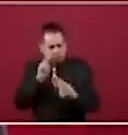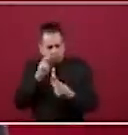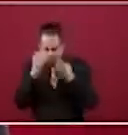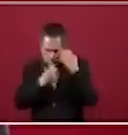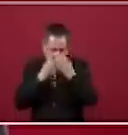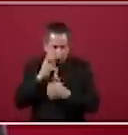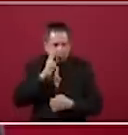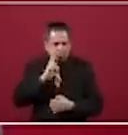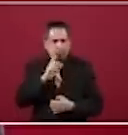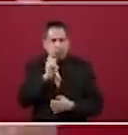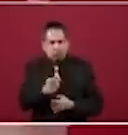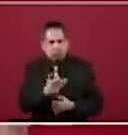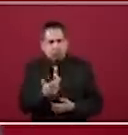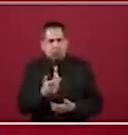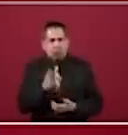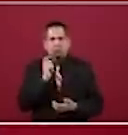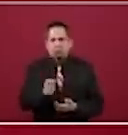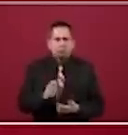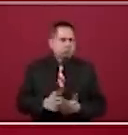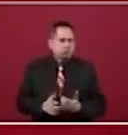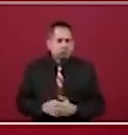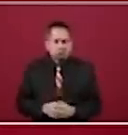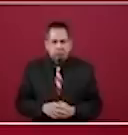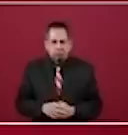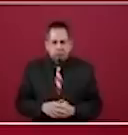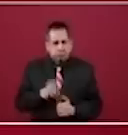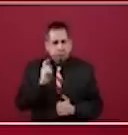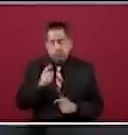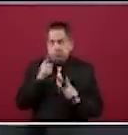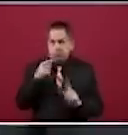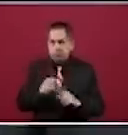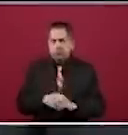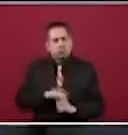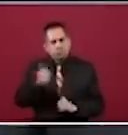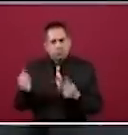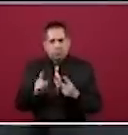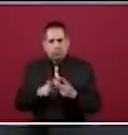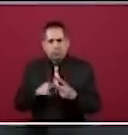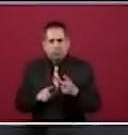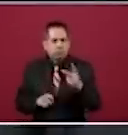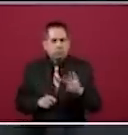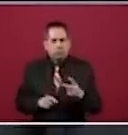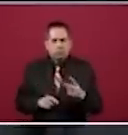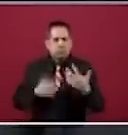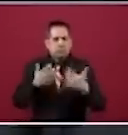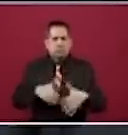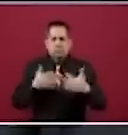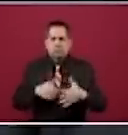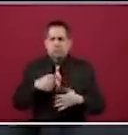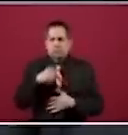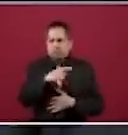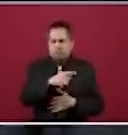revisar. Ese es un asunto. El otro, que hablas de una empresa que